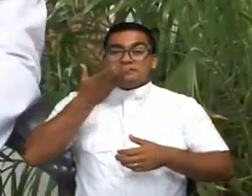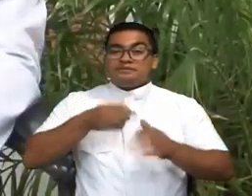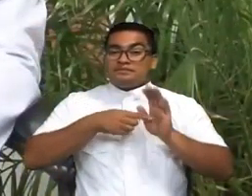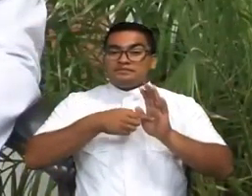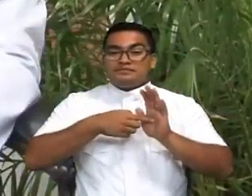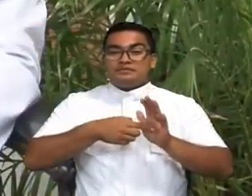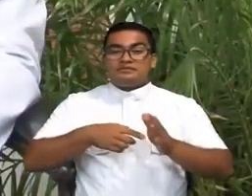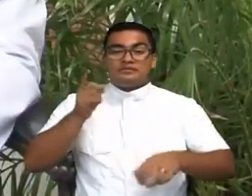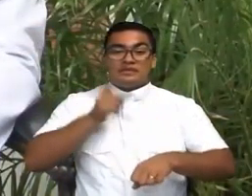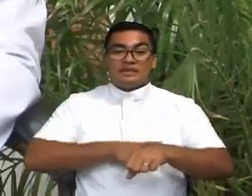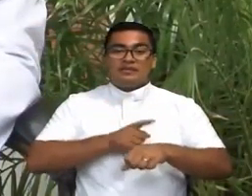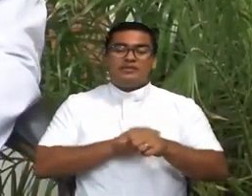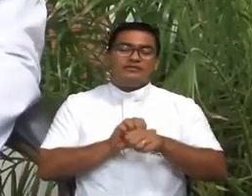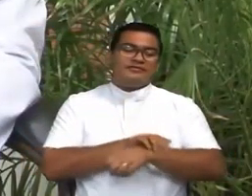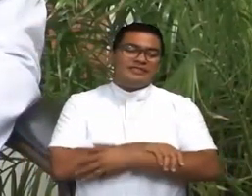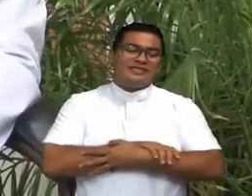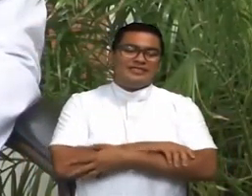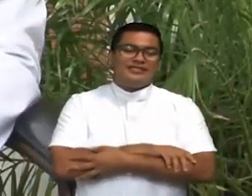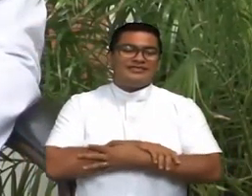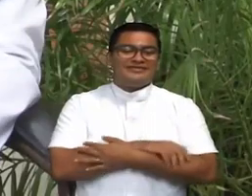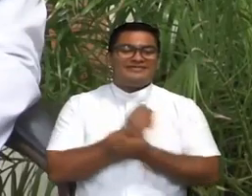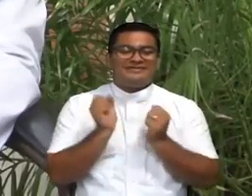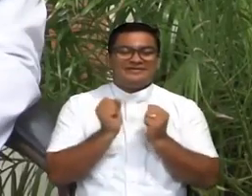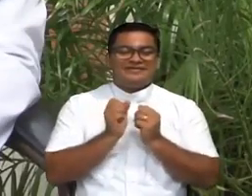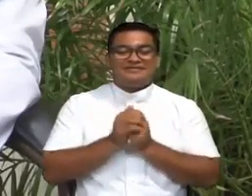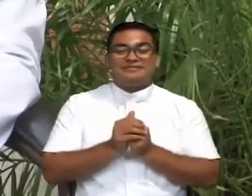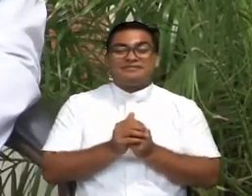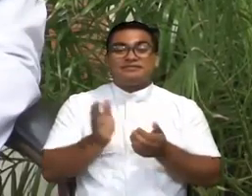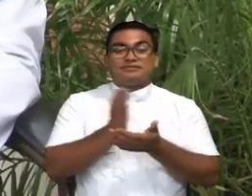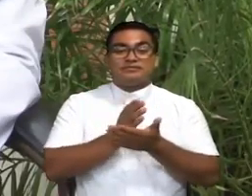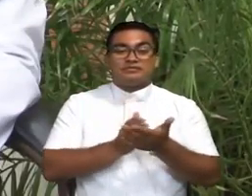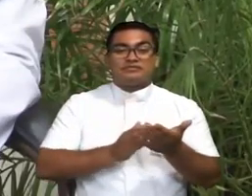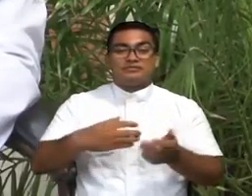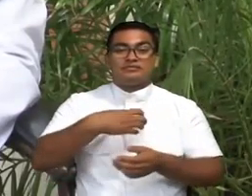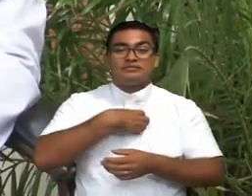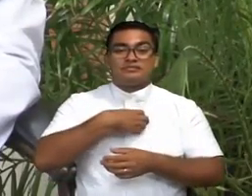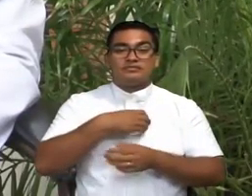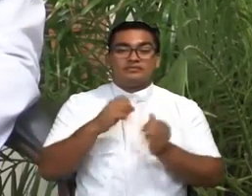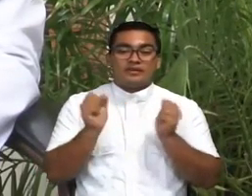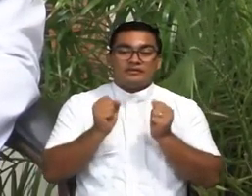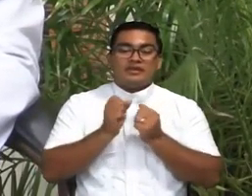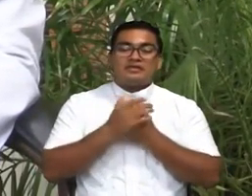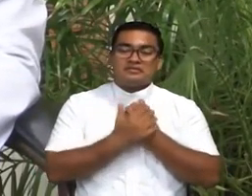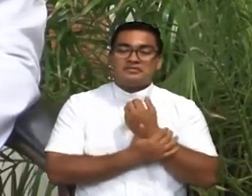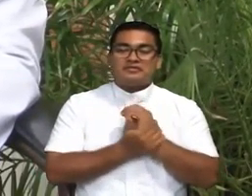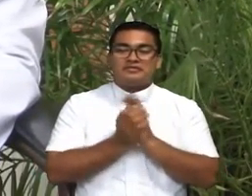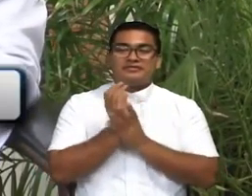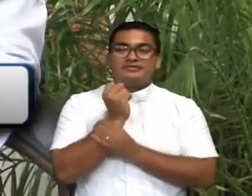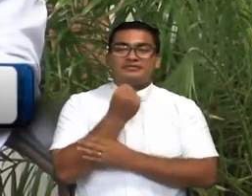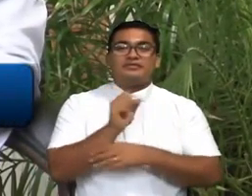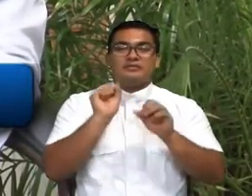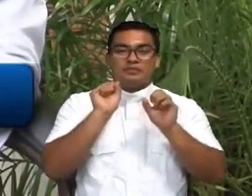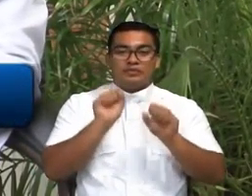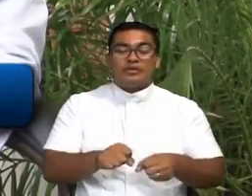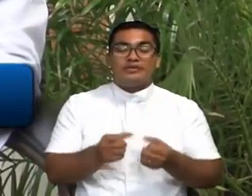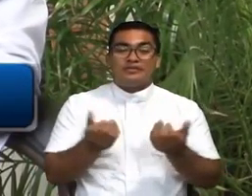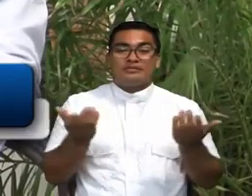Más en este tiempo. Pero también hay ciertas enfermedades que son propiamente del frío o que pueden agravarse a través del